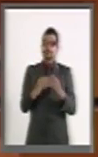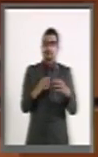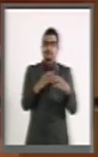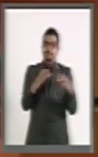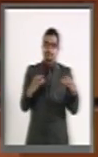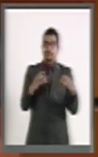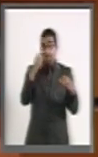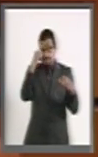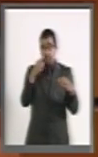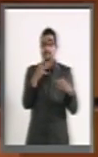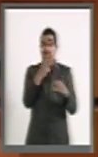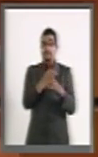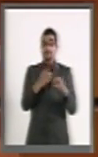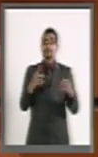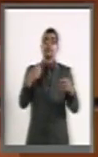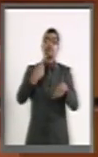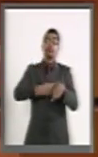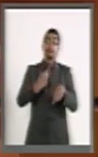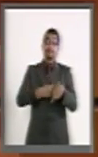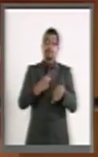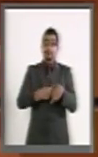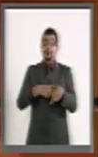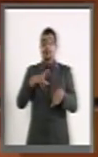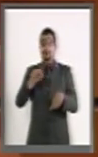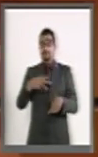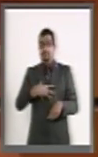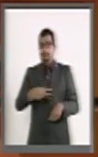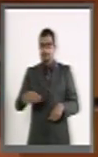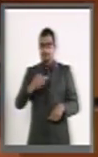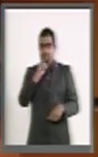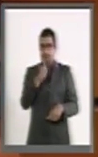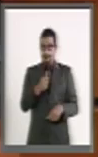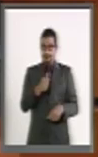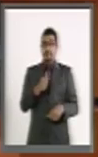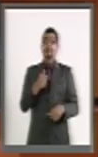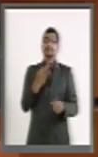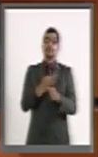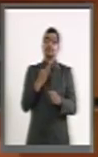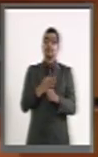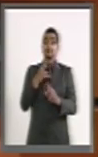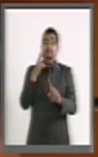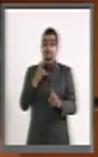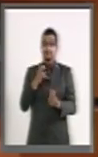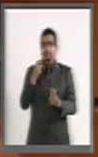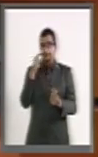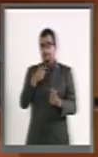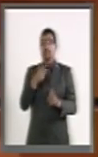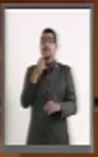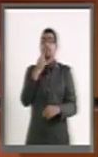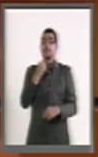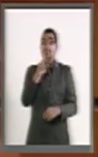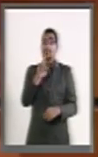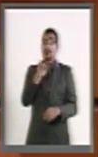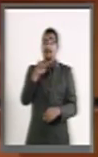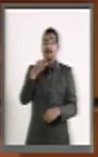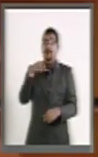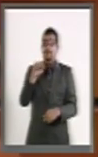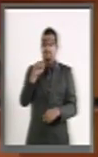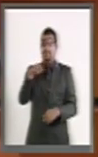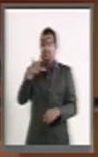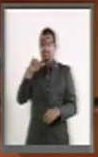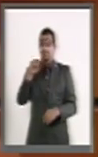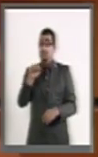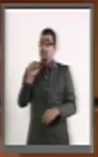tercero, enfermedades no transmisibles en materia de diabetes mellitus,